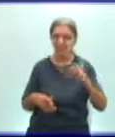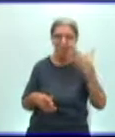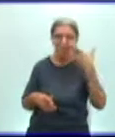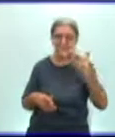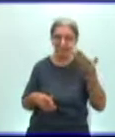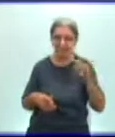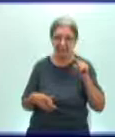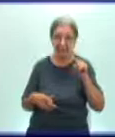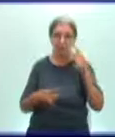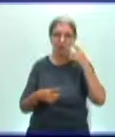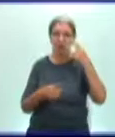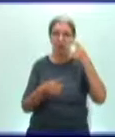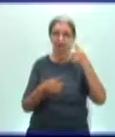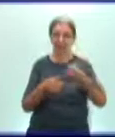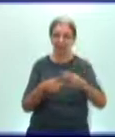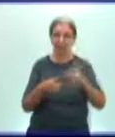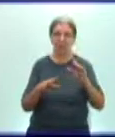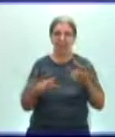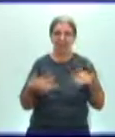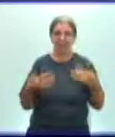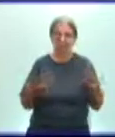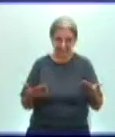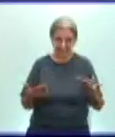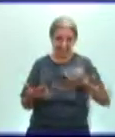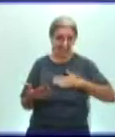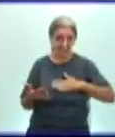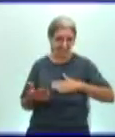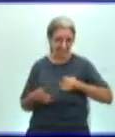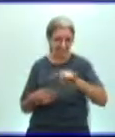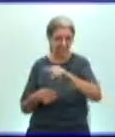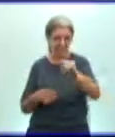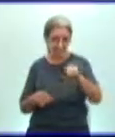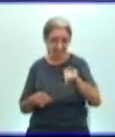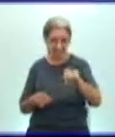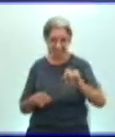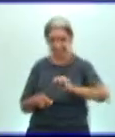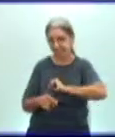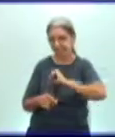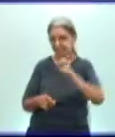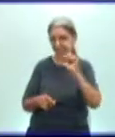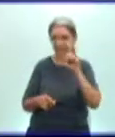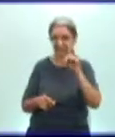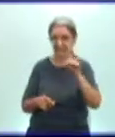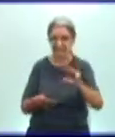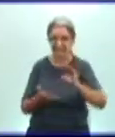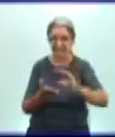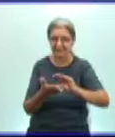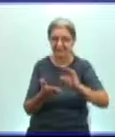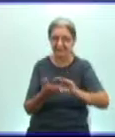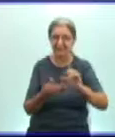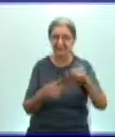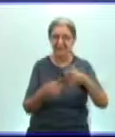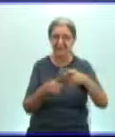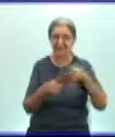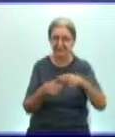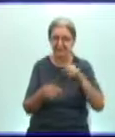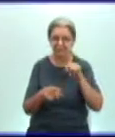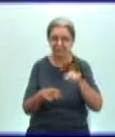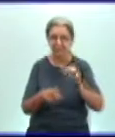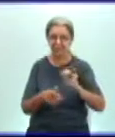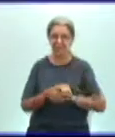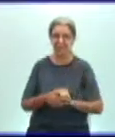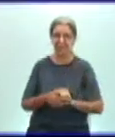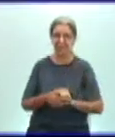se esperan de usted, lo que se espera que usted logre con esa bibliografía que estamos orientando. Así